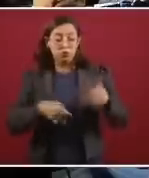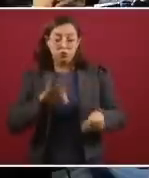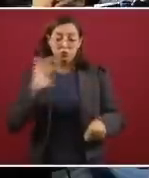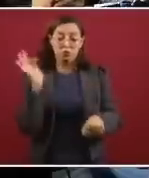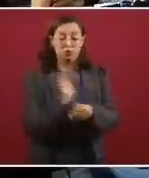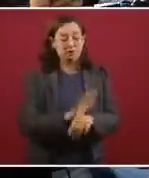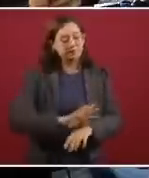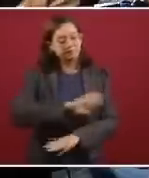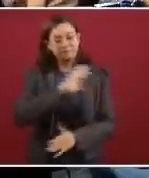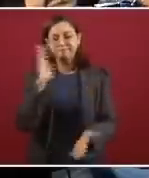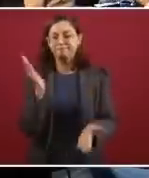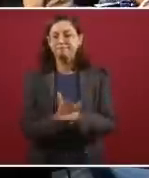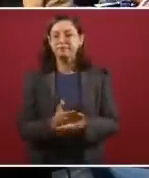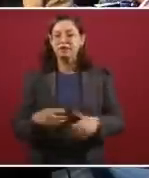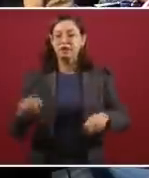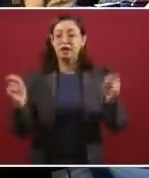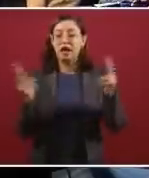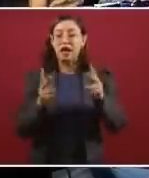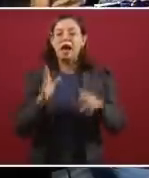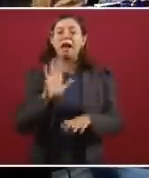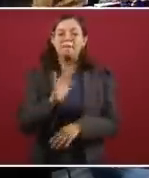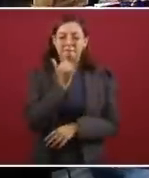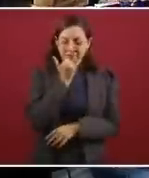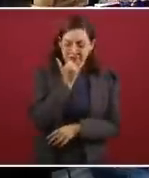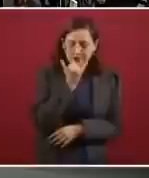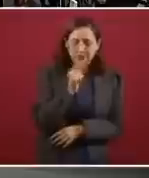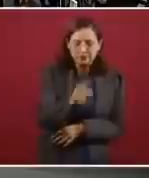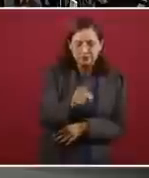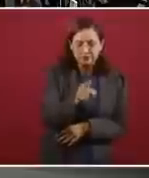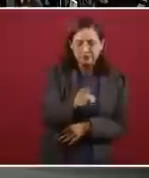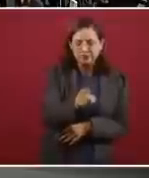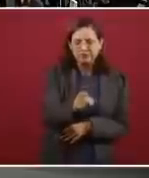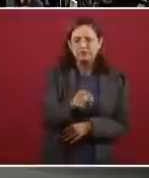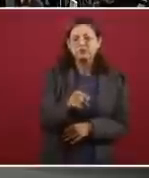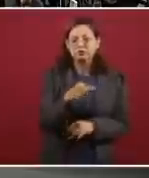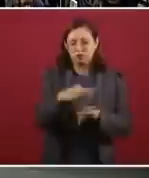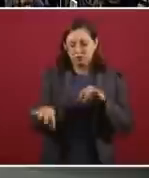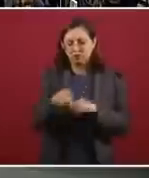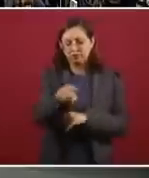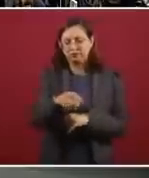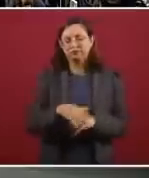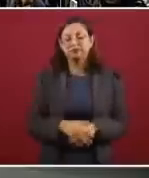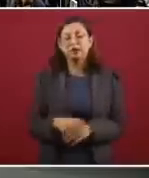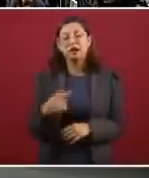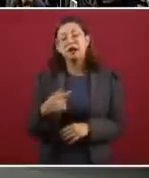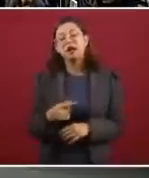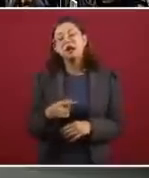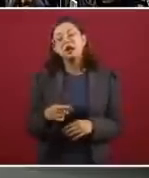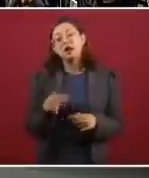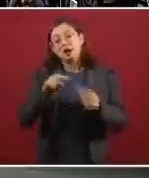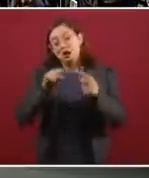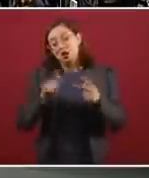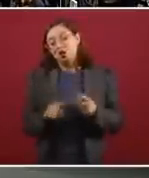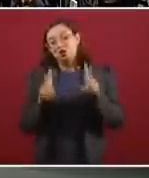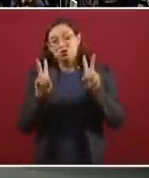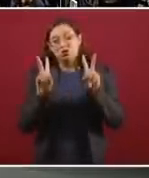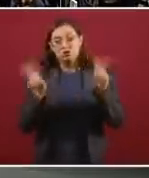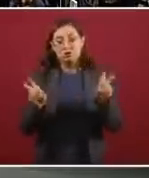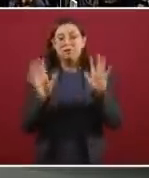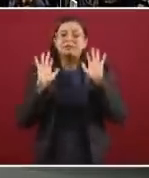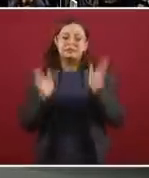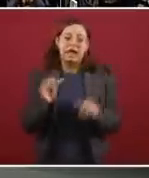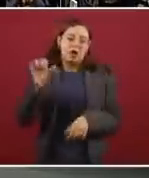Nos vemos. A ver, termino contigo. Buenos días, presidente. Alberto Rodríguez, CP Noticias. Dos temas que ya se trataron hoy. El primero, sobre la